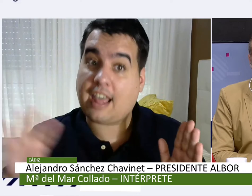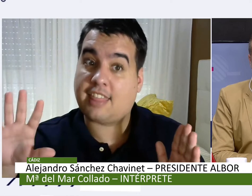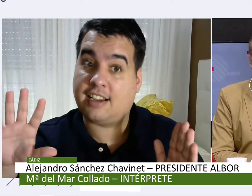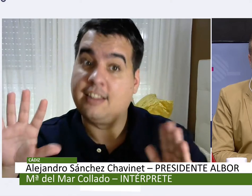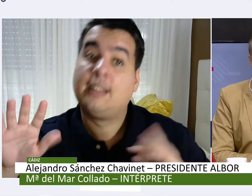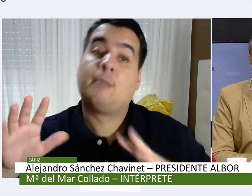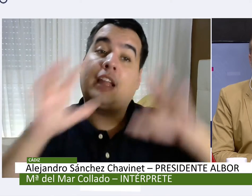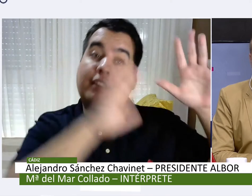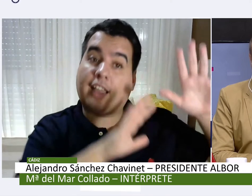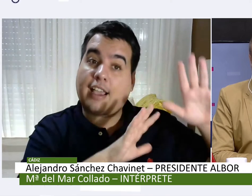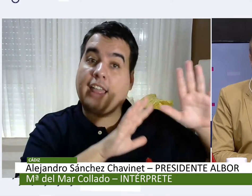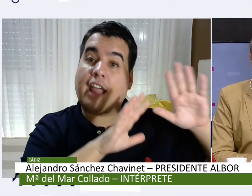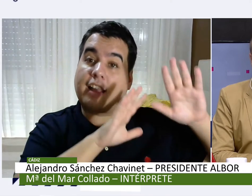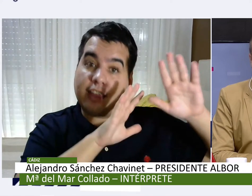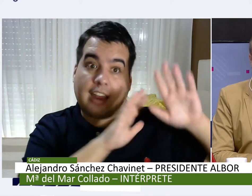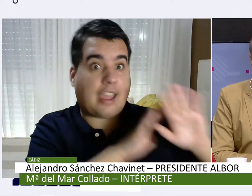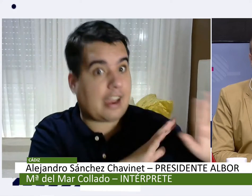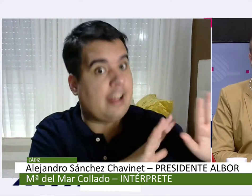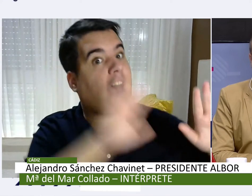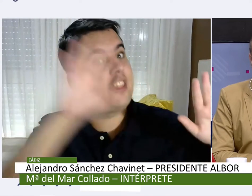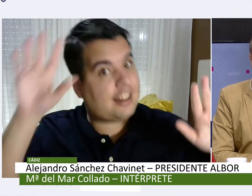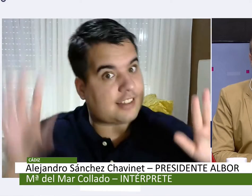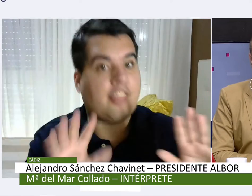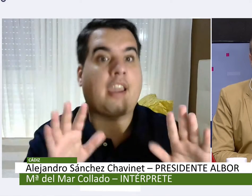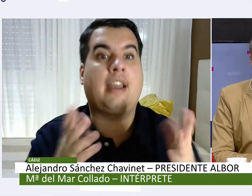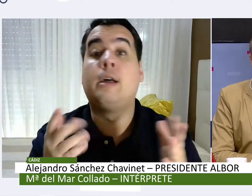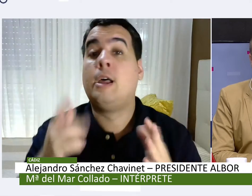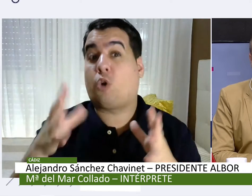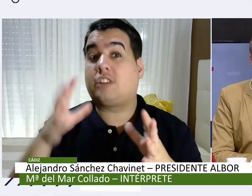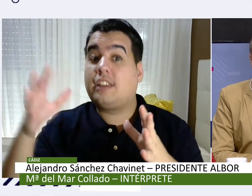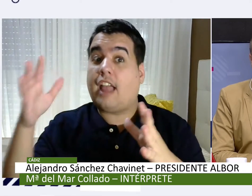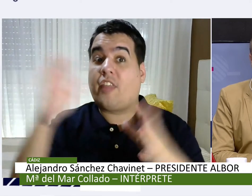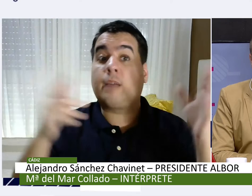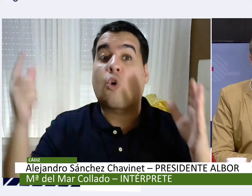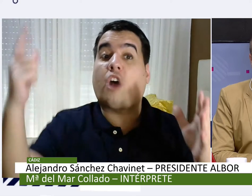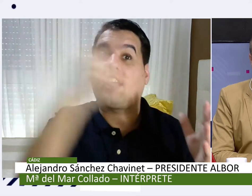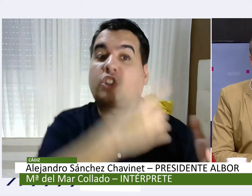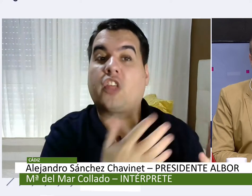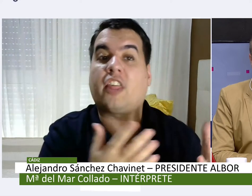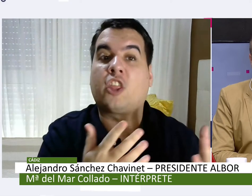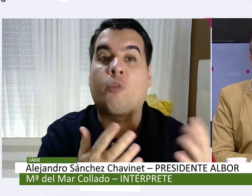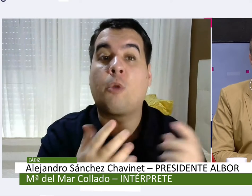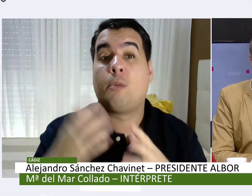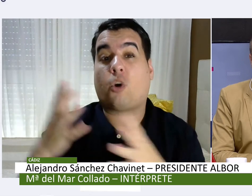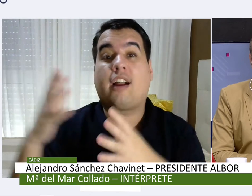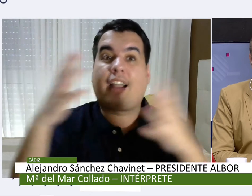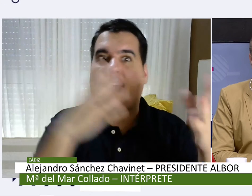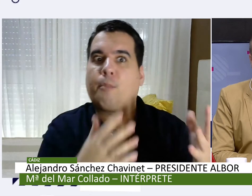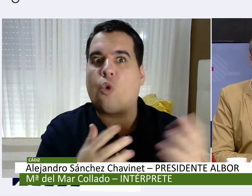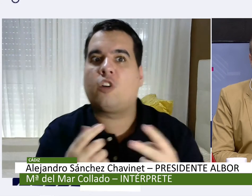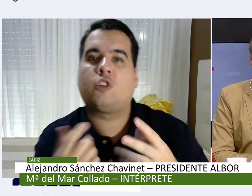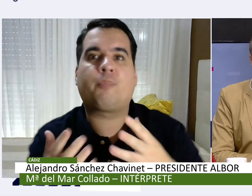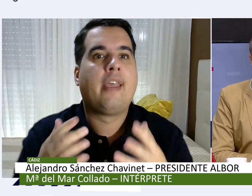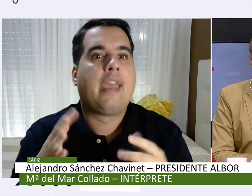de la charla, mientras que en la charla atiende la porque si hacemos cada asociación, porque en